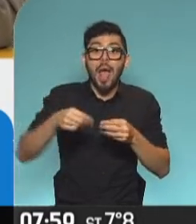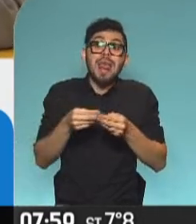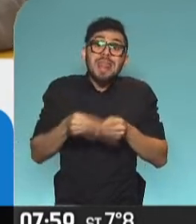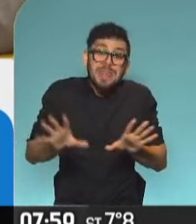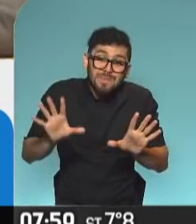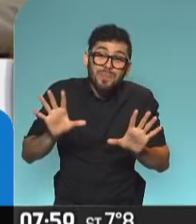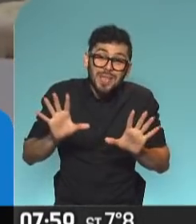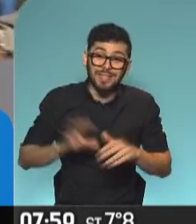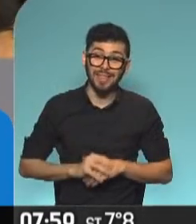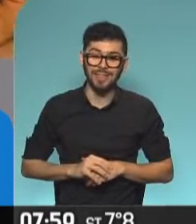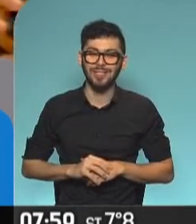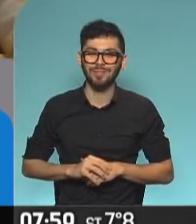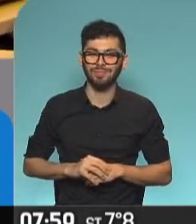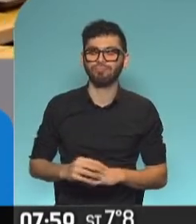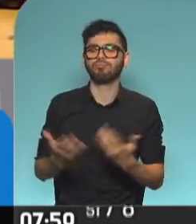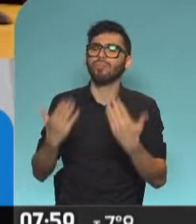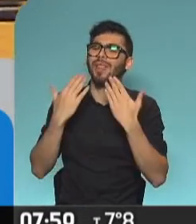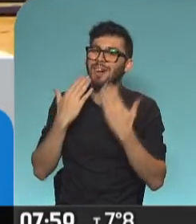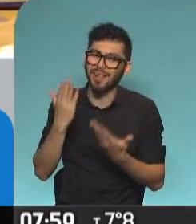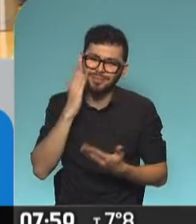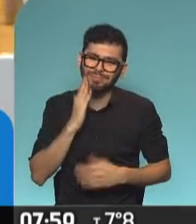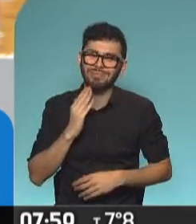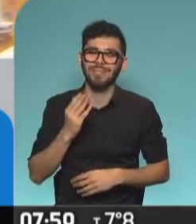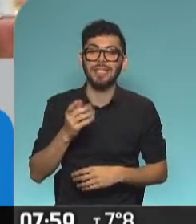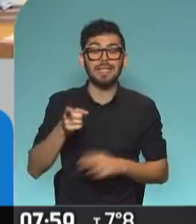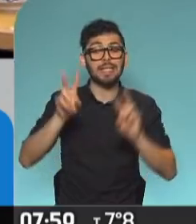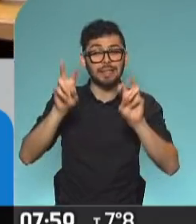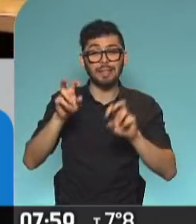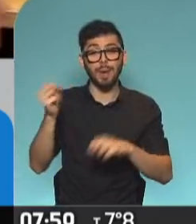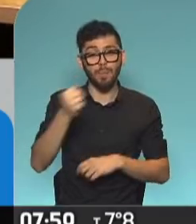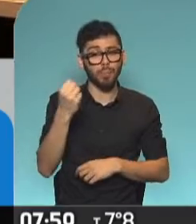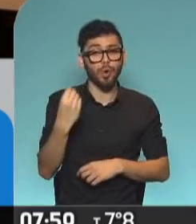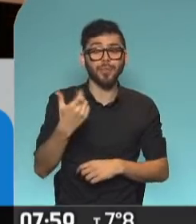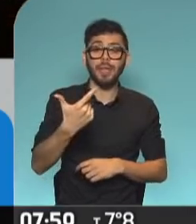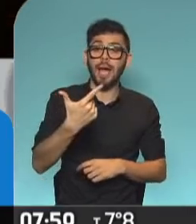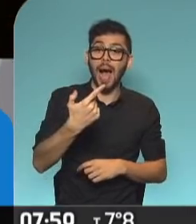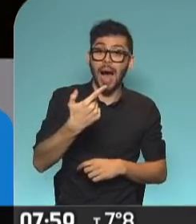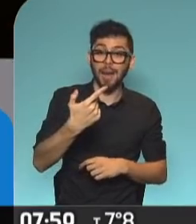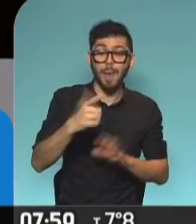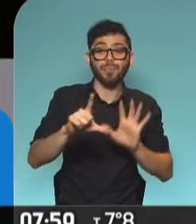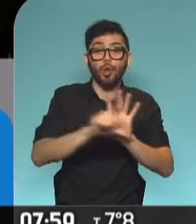gentileza. Gracias, bueno, Daniel. Un tema para tener muy en cuenta porque muchas de estas armas que circulan en